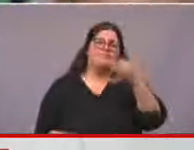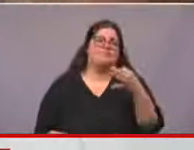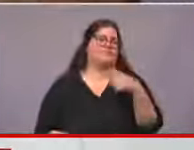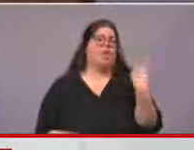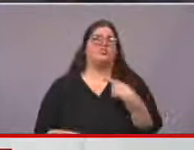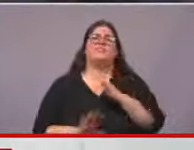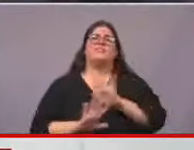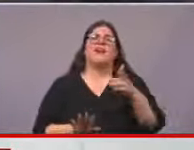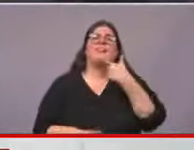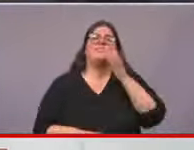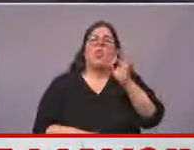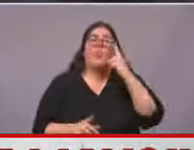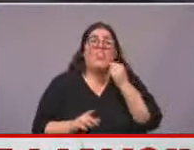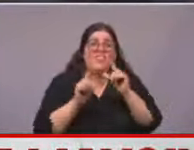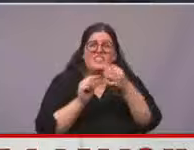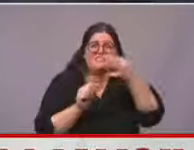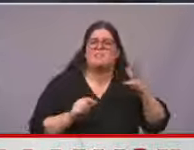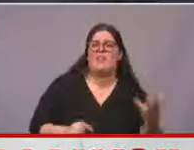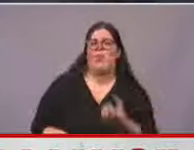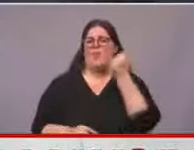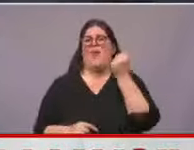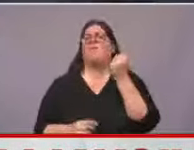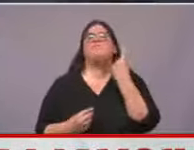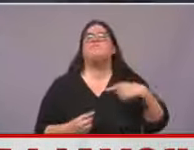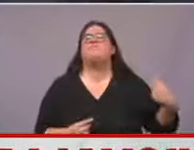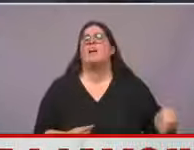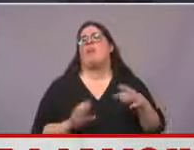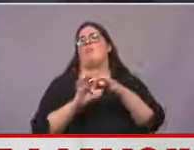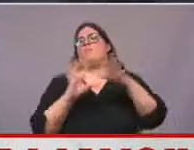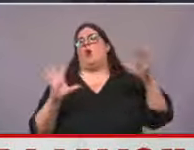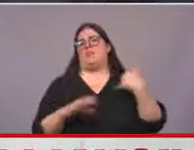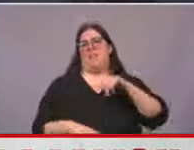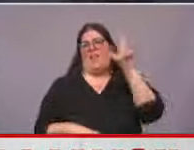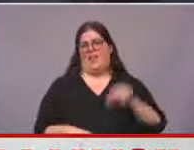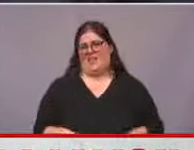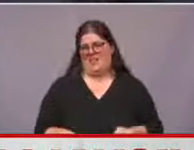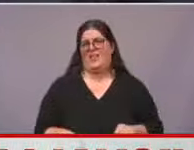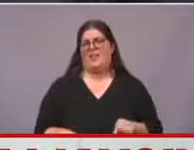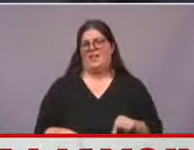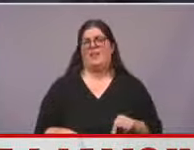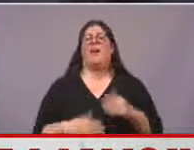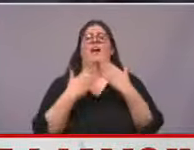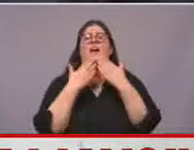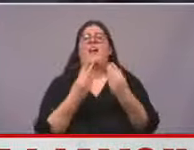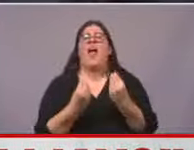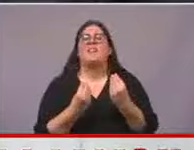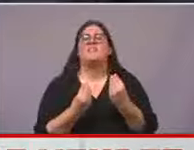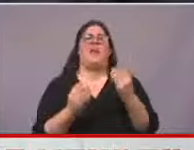un 17 de octubre la democracia en la Argentina a través de una